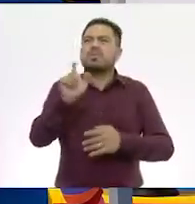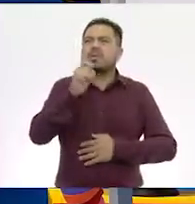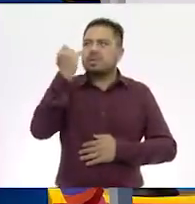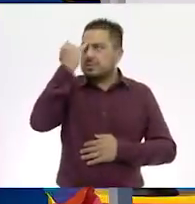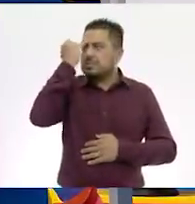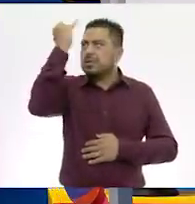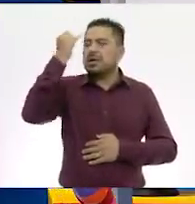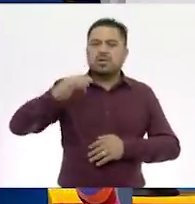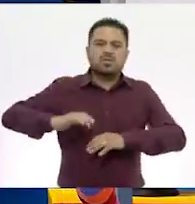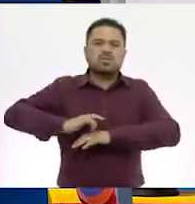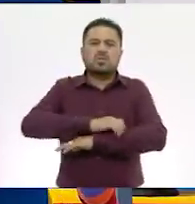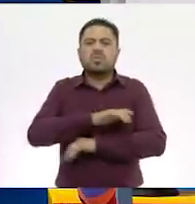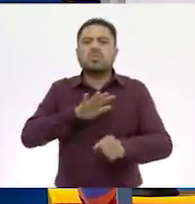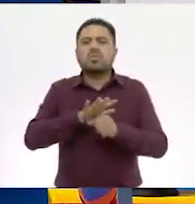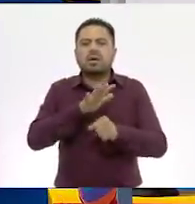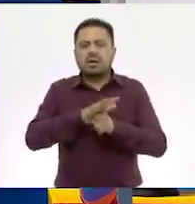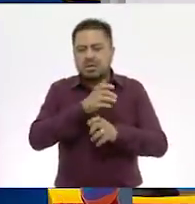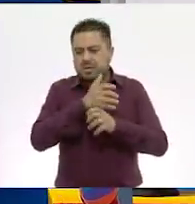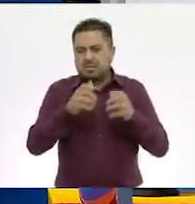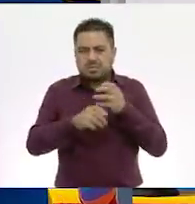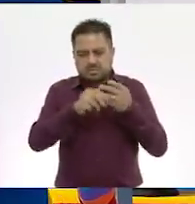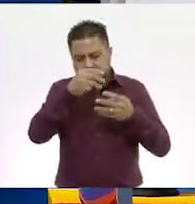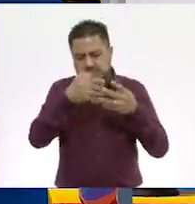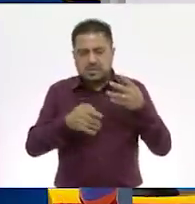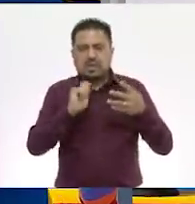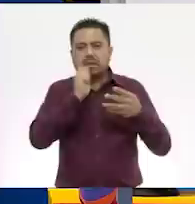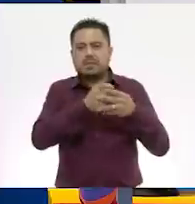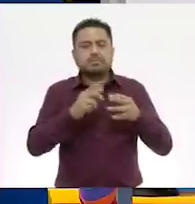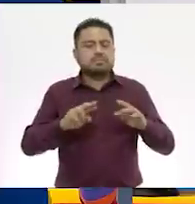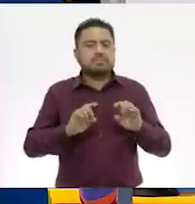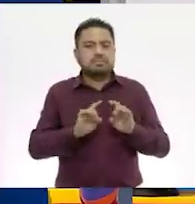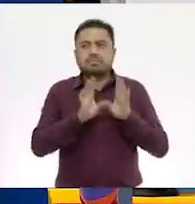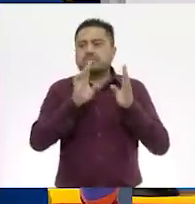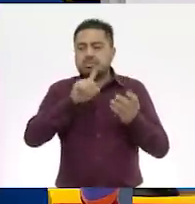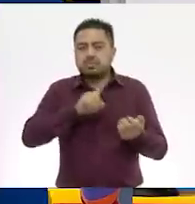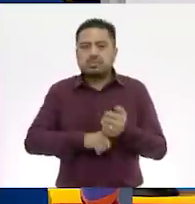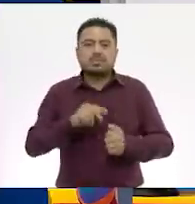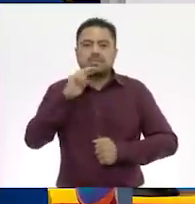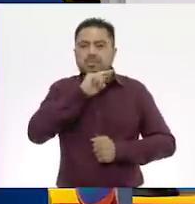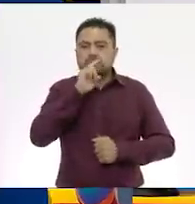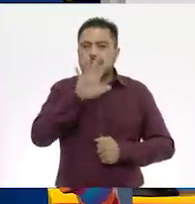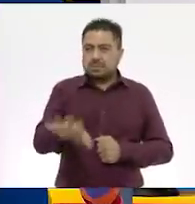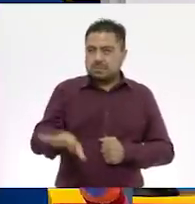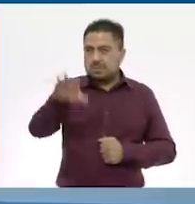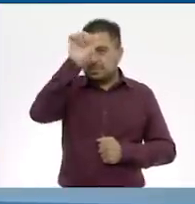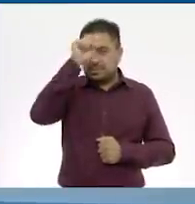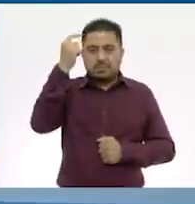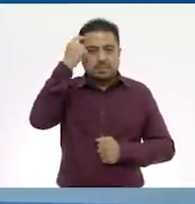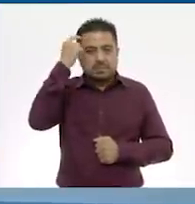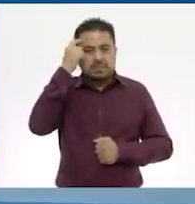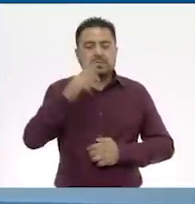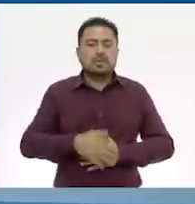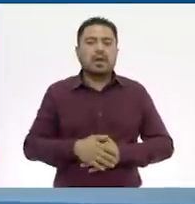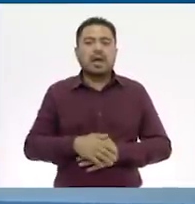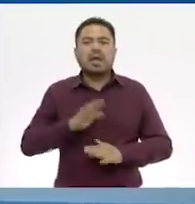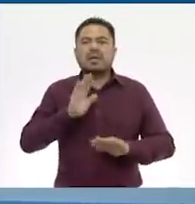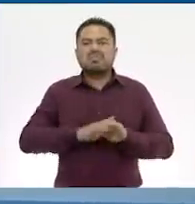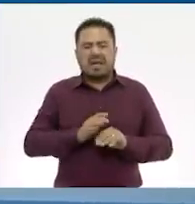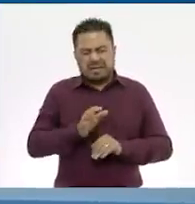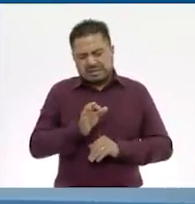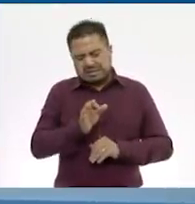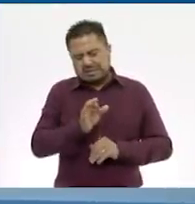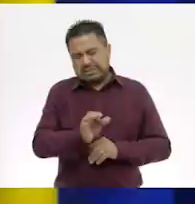hormiga? ¿Cuáles son las características de las hormigas que de inmediato nos vienen a la mente? Pues que es muy